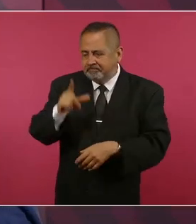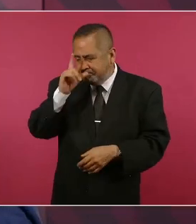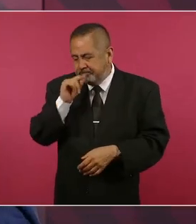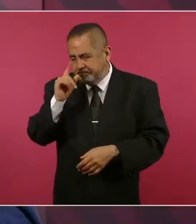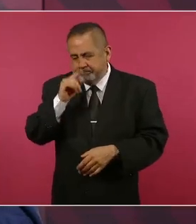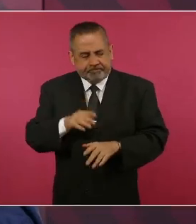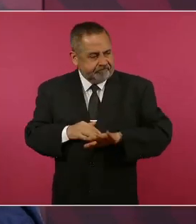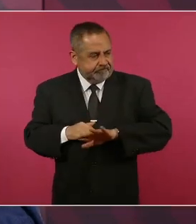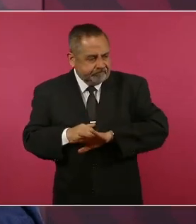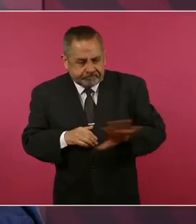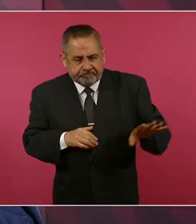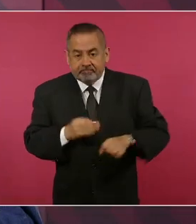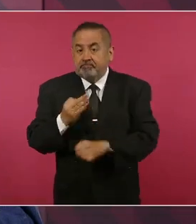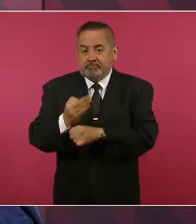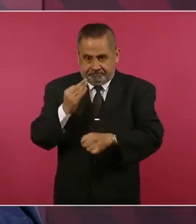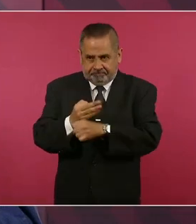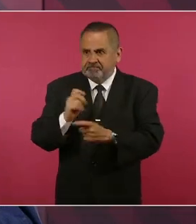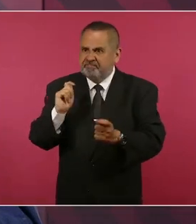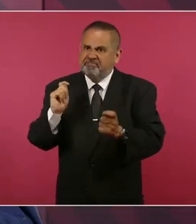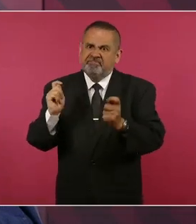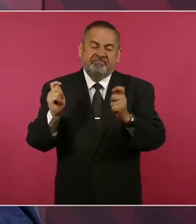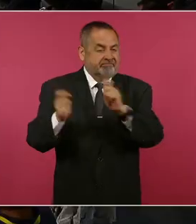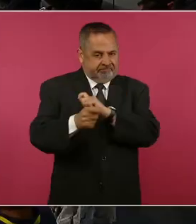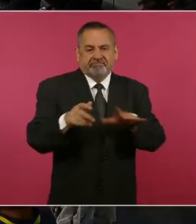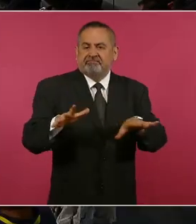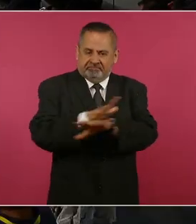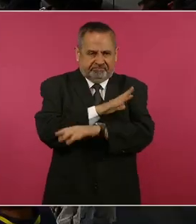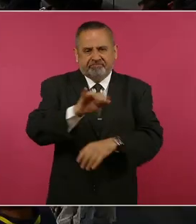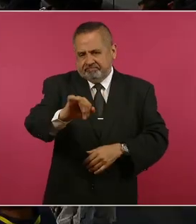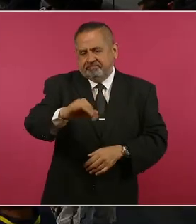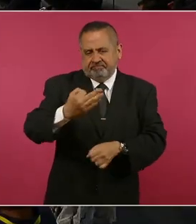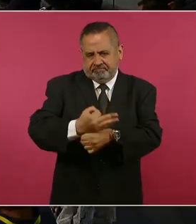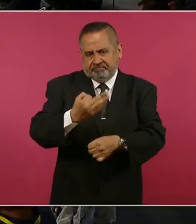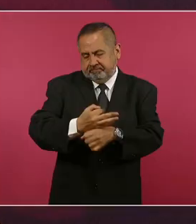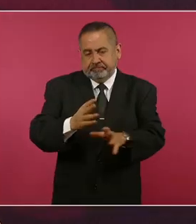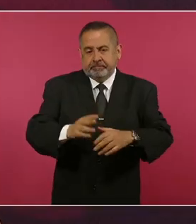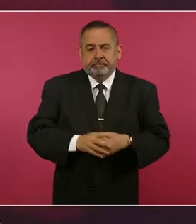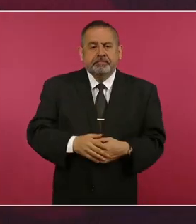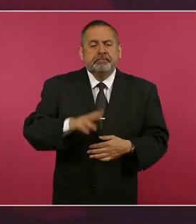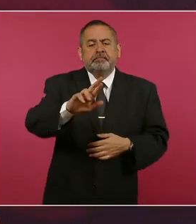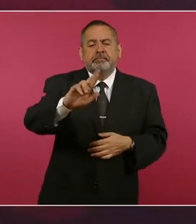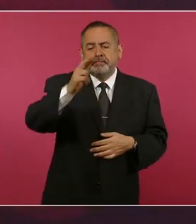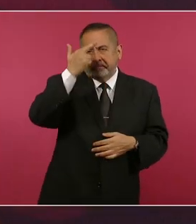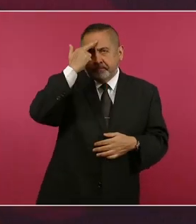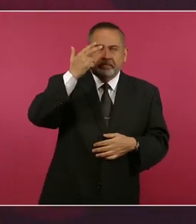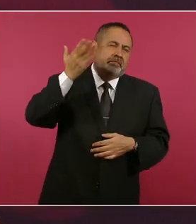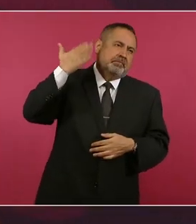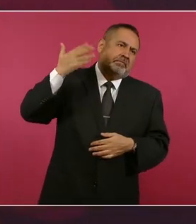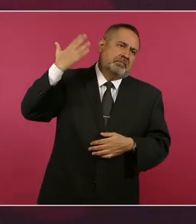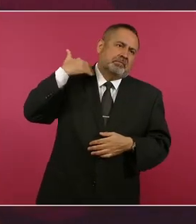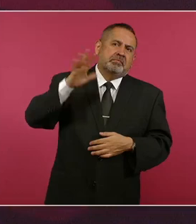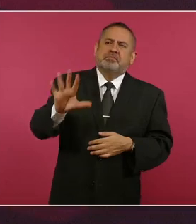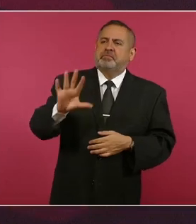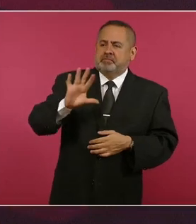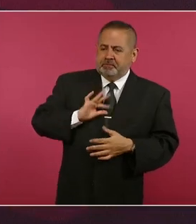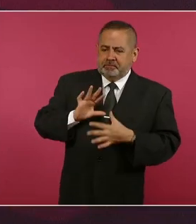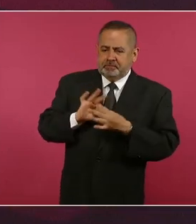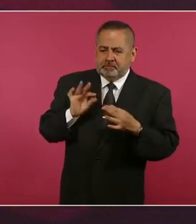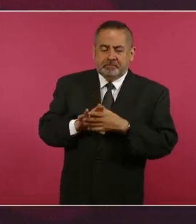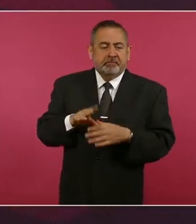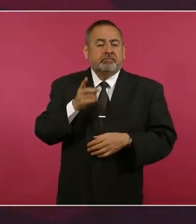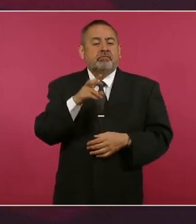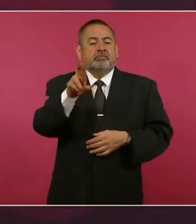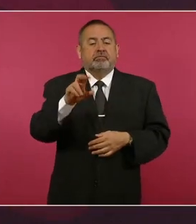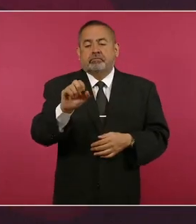Yo siempre recuerdo lo que me comentó en una ocasión el doctor